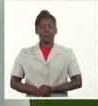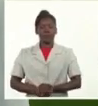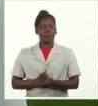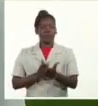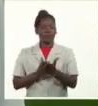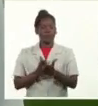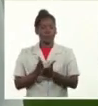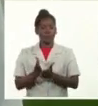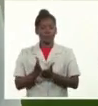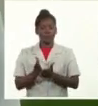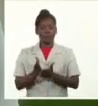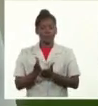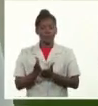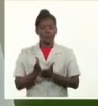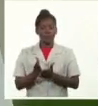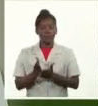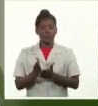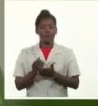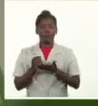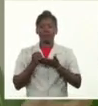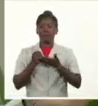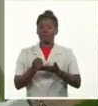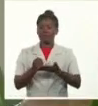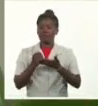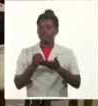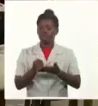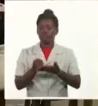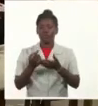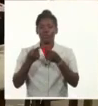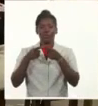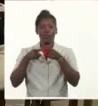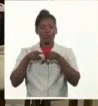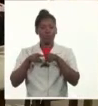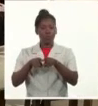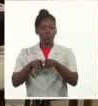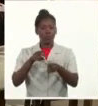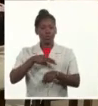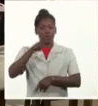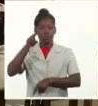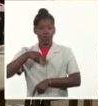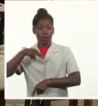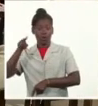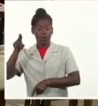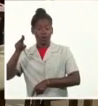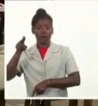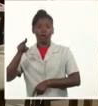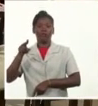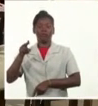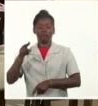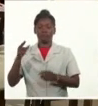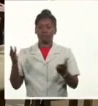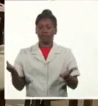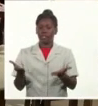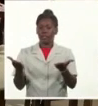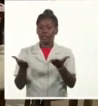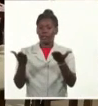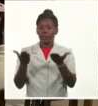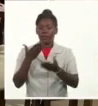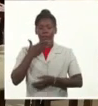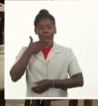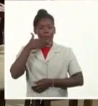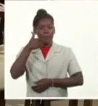Seguiremos apoyando y contribuyendo de conjunto con el Reino de Noruega a la implementación del acuerdo con la